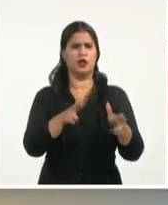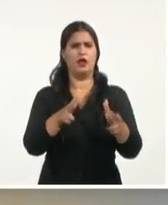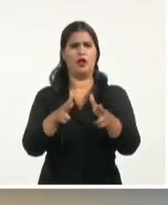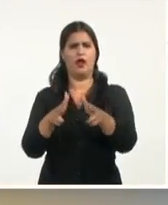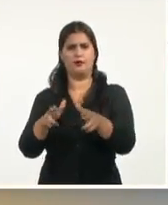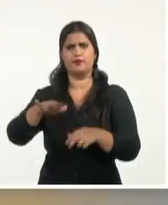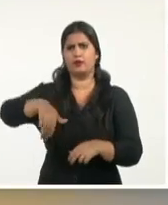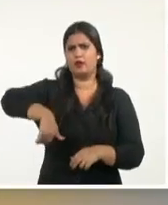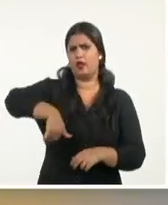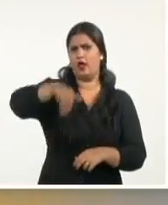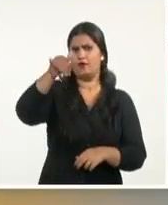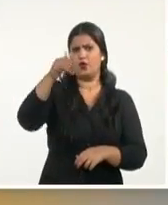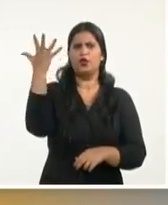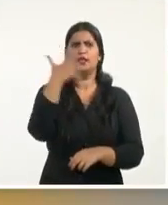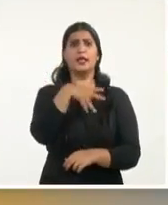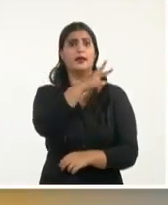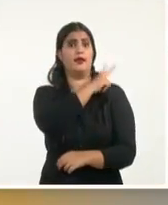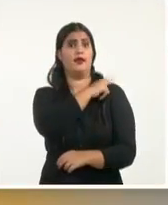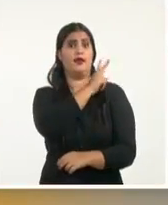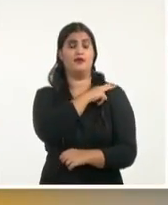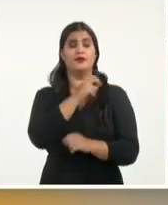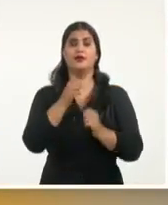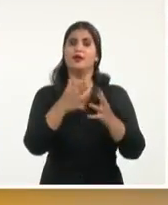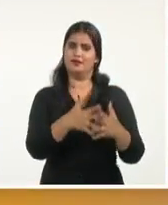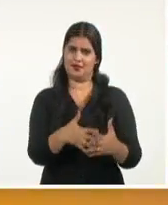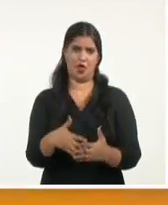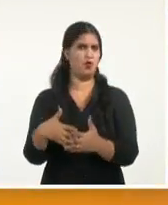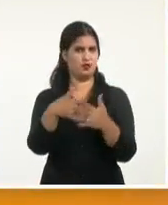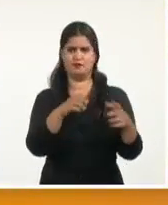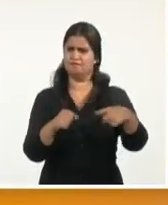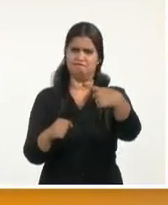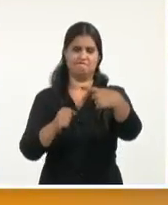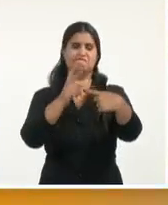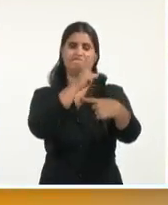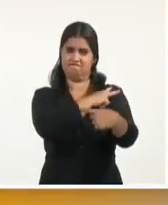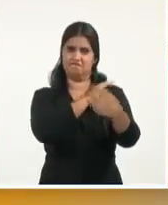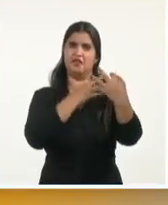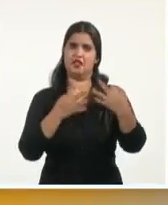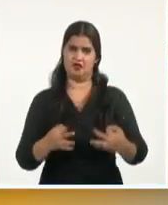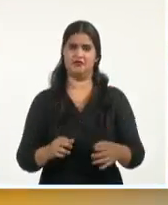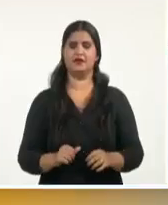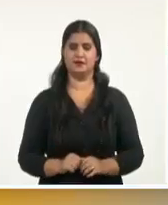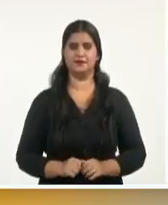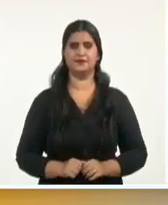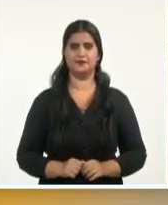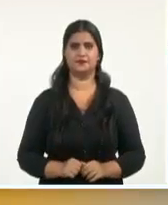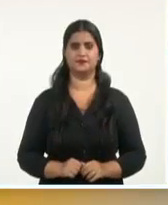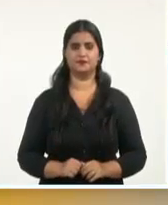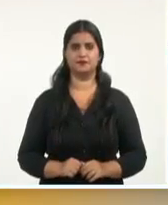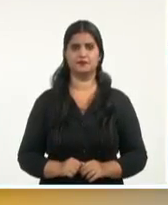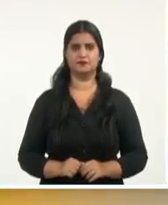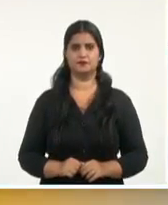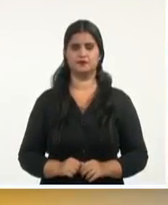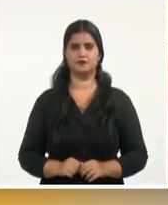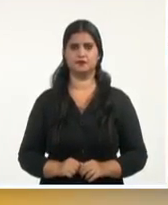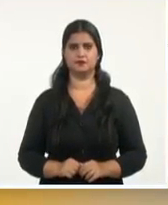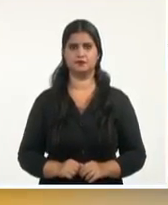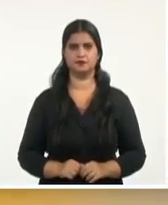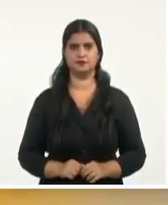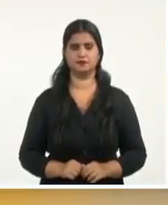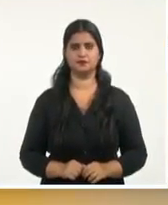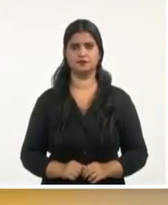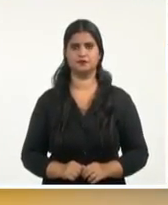los Estados Unidos, favorables a los intereses de los Estados Unidos en la región. De modo que este tipo de ejercicios que lo que hacen